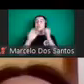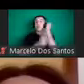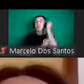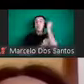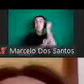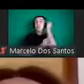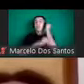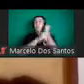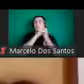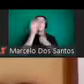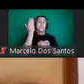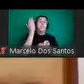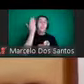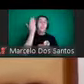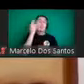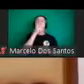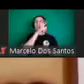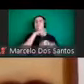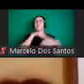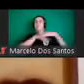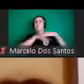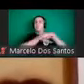están preguntando.